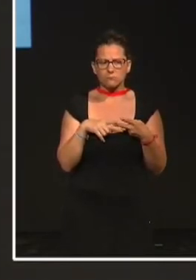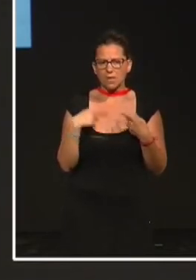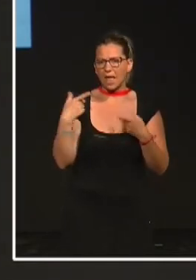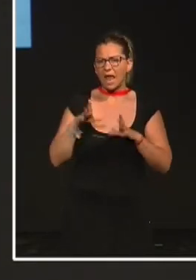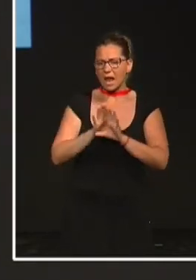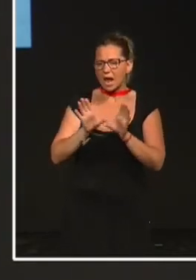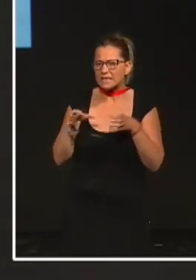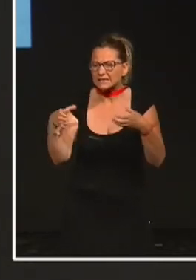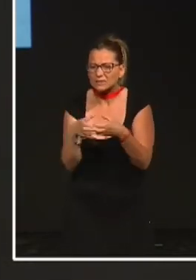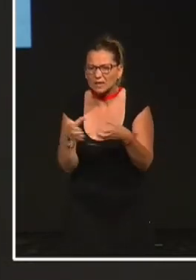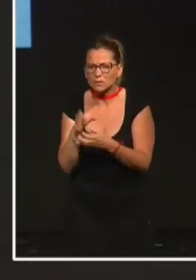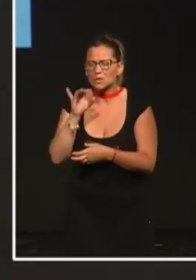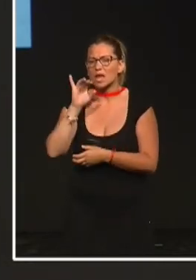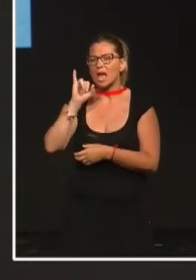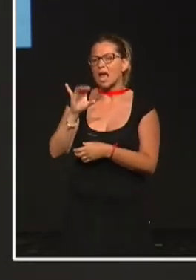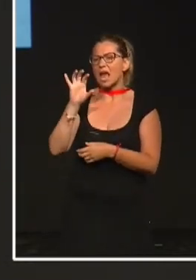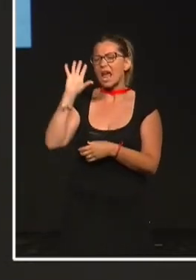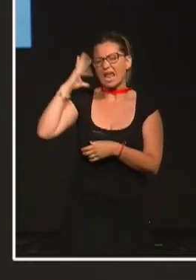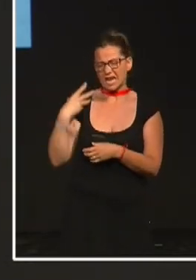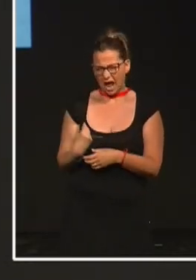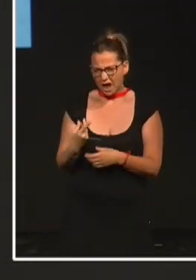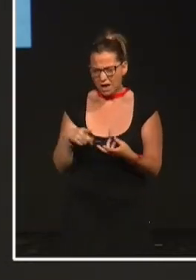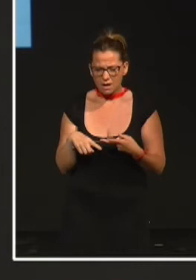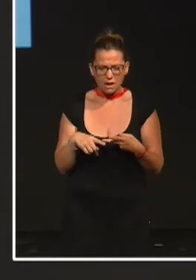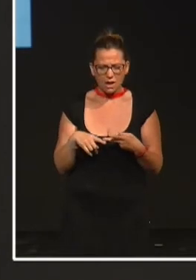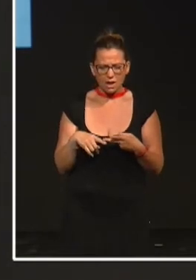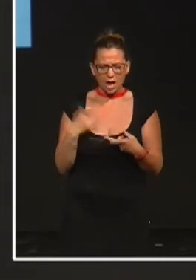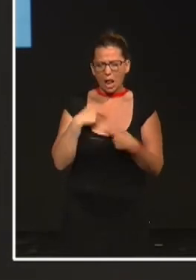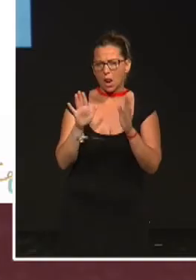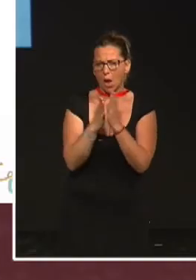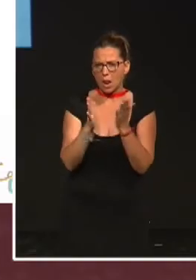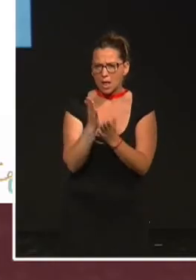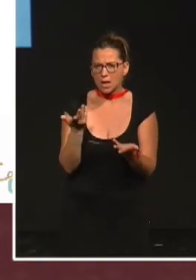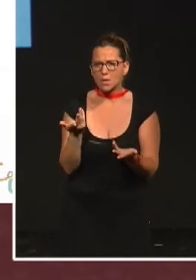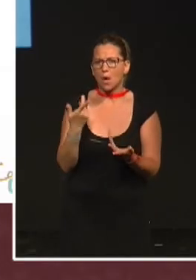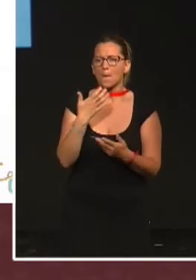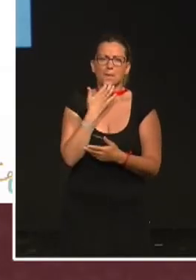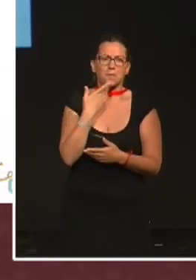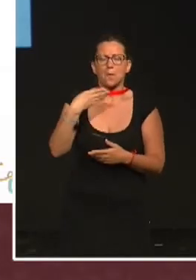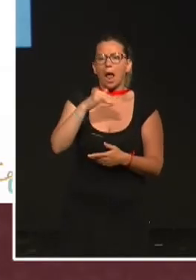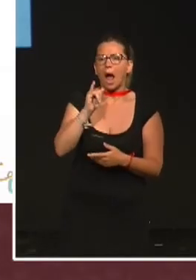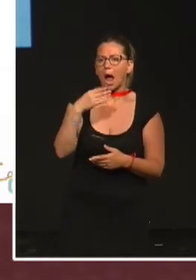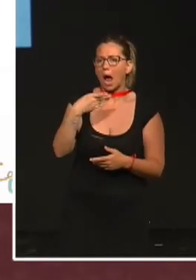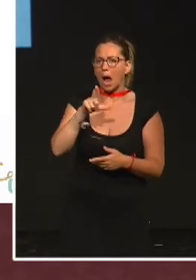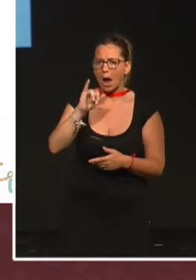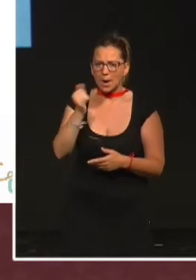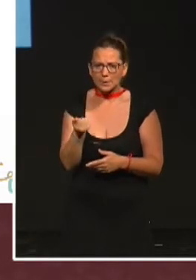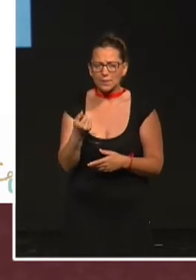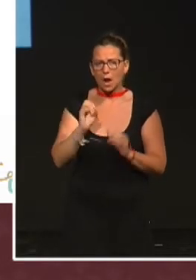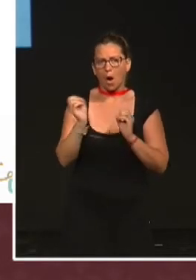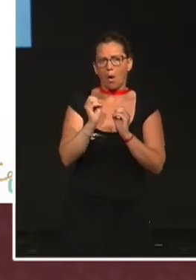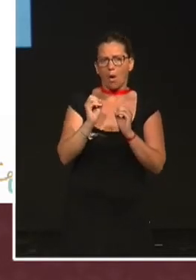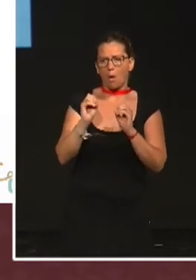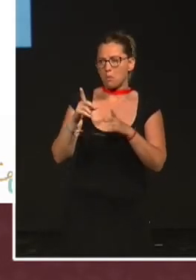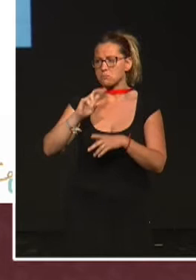Israel. Hay referencias al compostaje en los libros sagrados como la Biblia, el Talmud, o también en algunas obras de